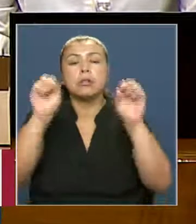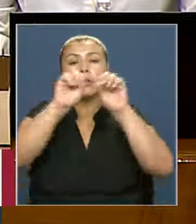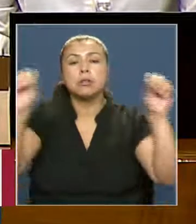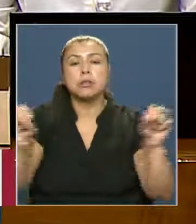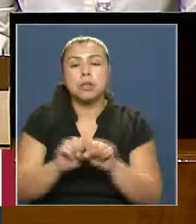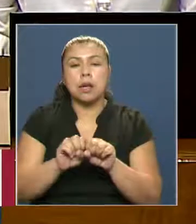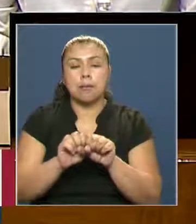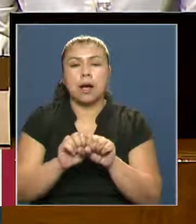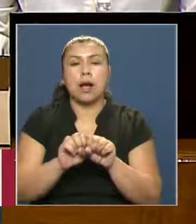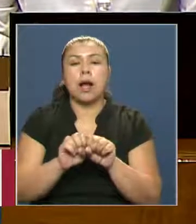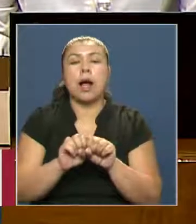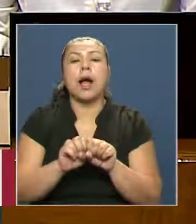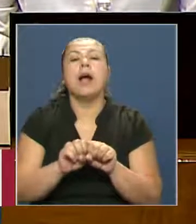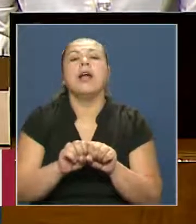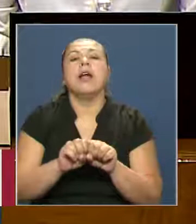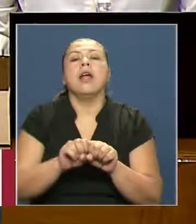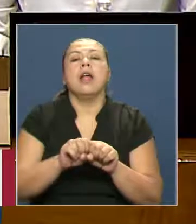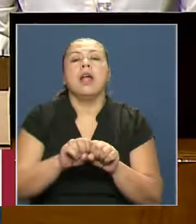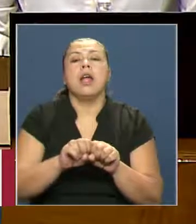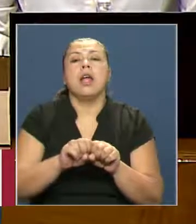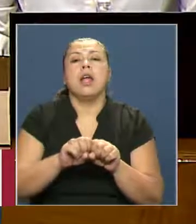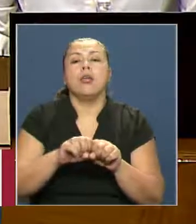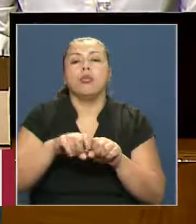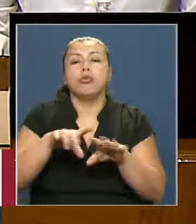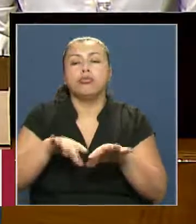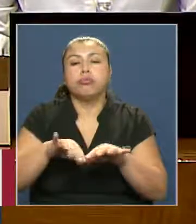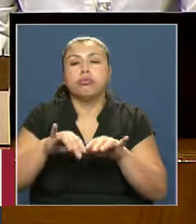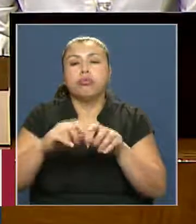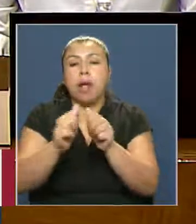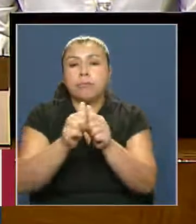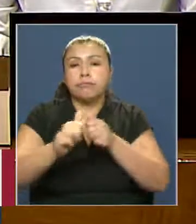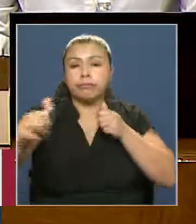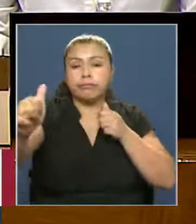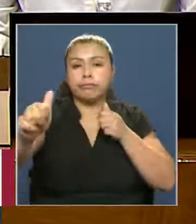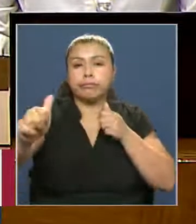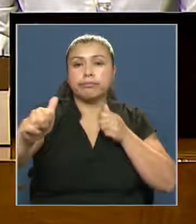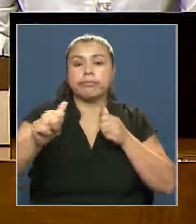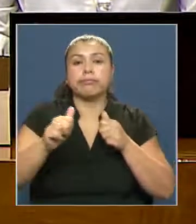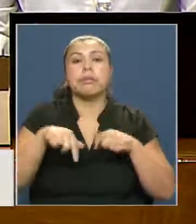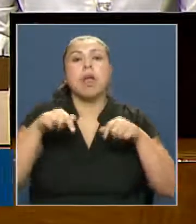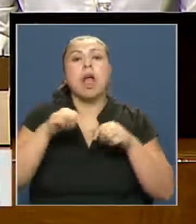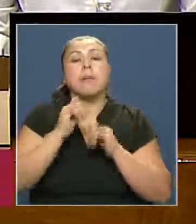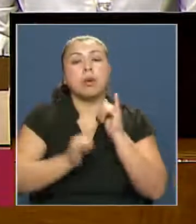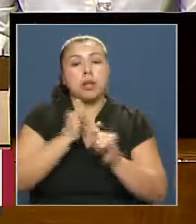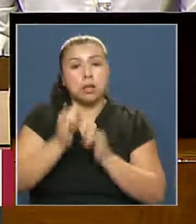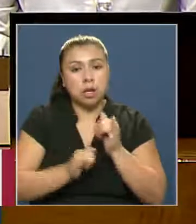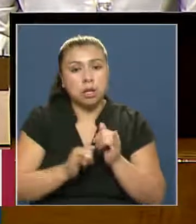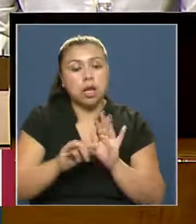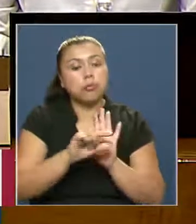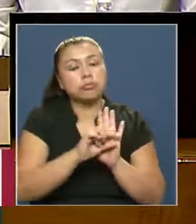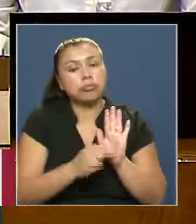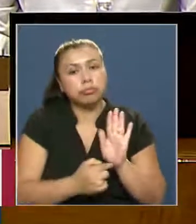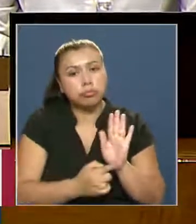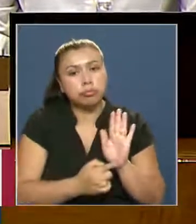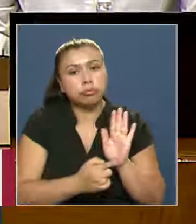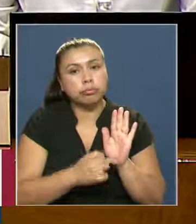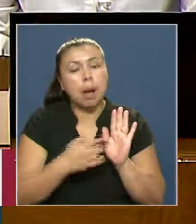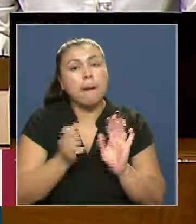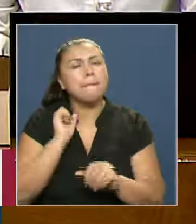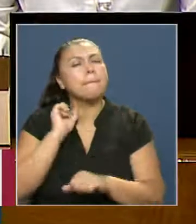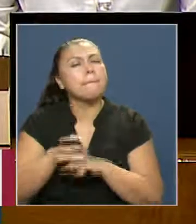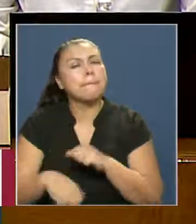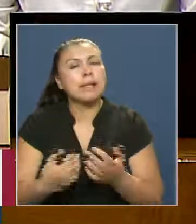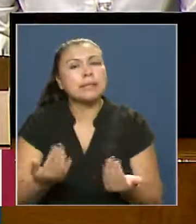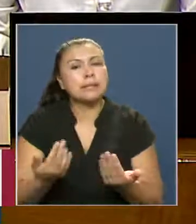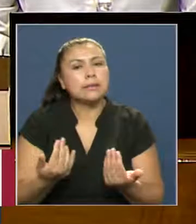telemático de votación por parte de los parlamentarios en los casos que indica y que requiere para su aprobación